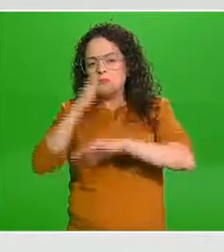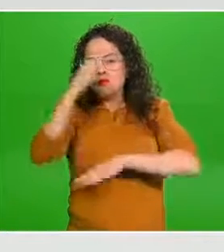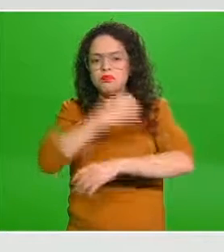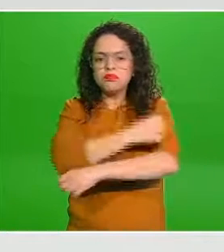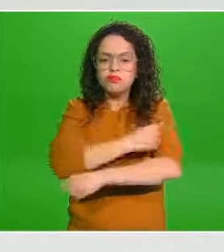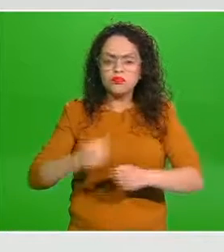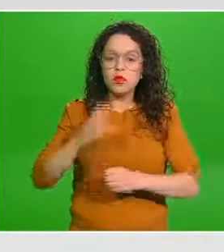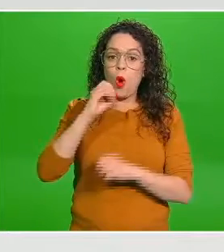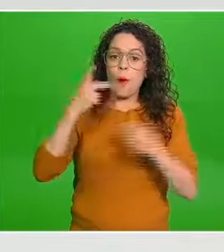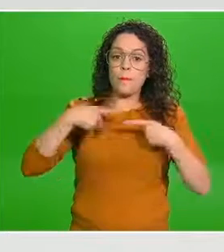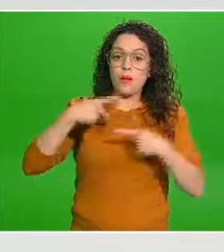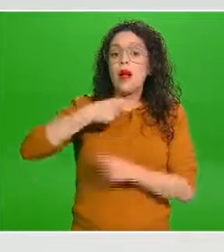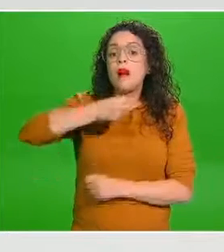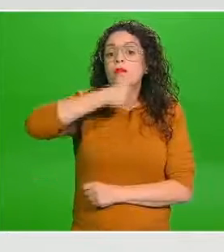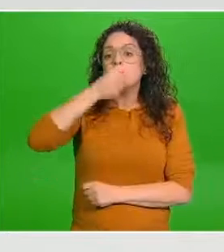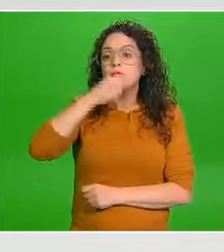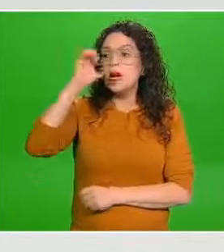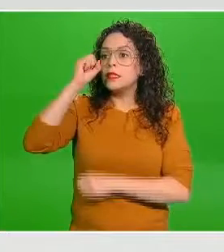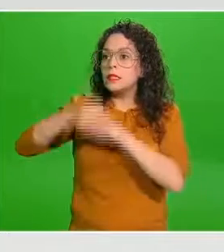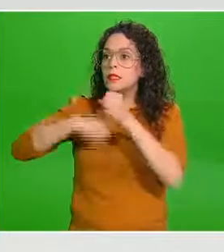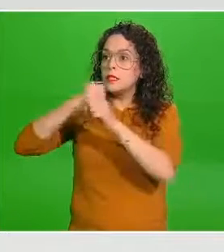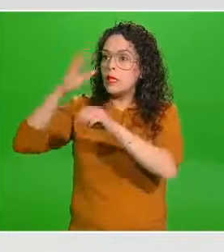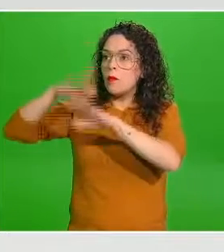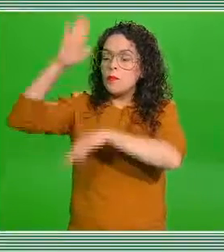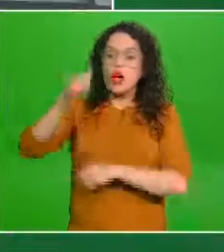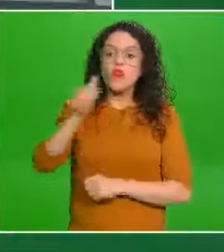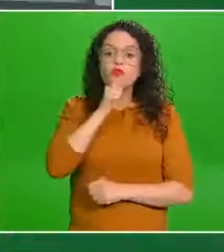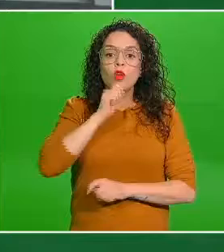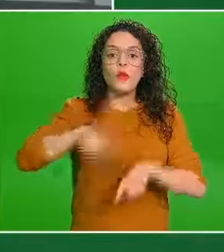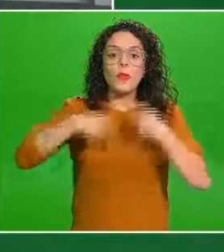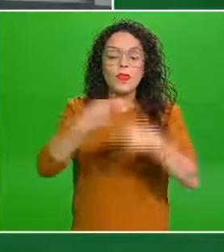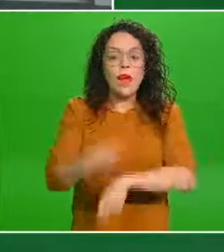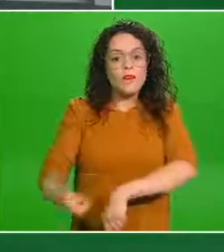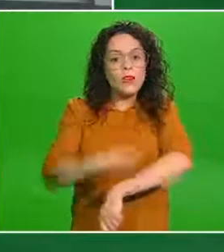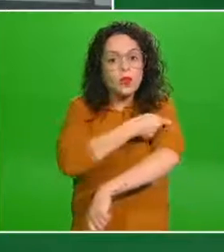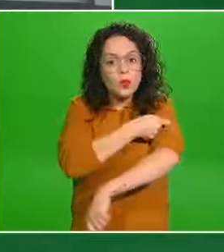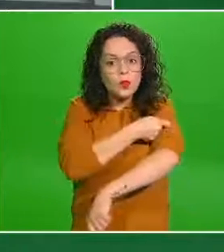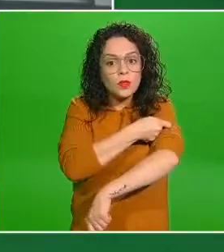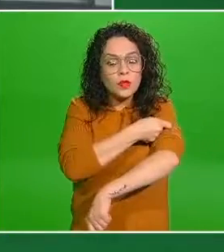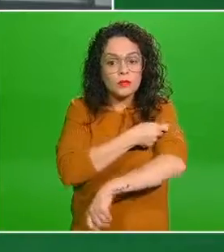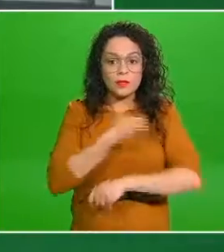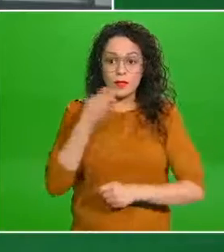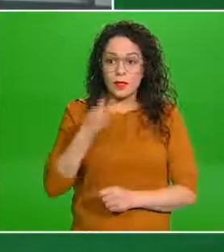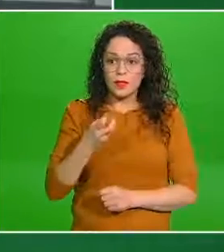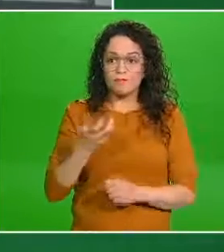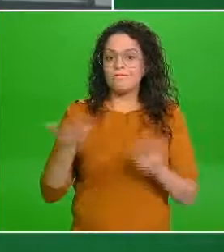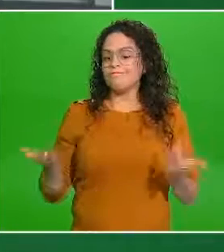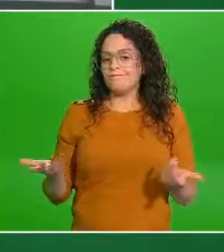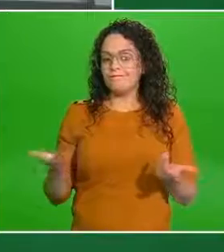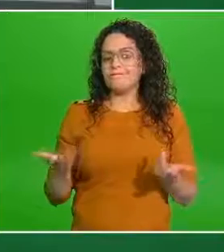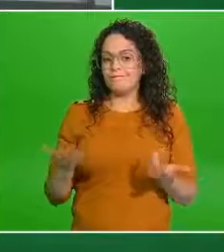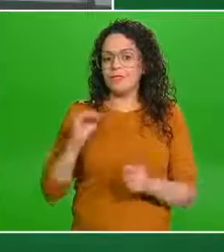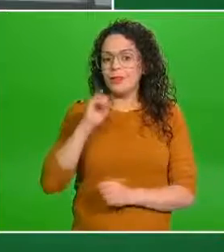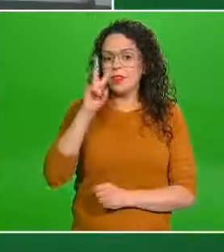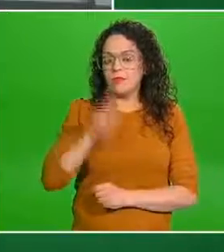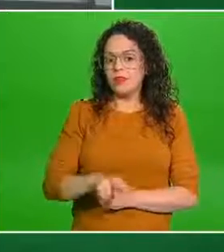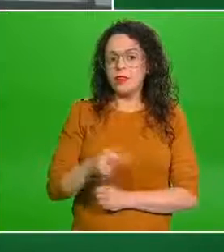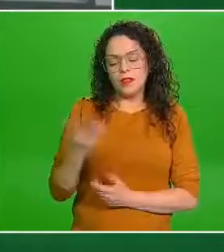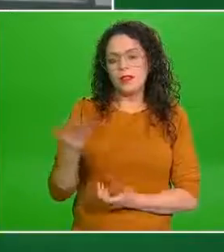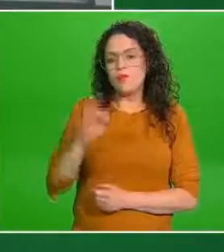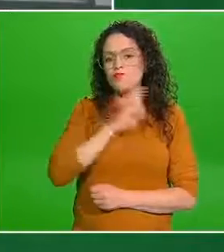y más que obviamente no estaban vacunadas, pues que obviamente la letalidad era bastante